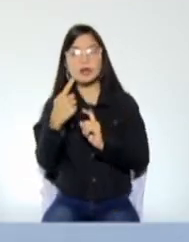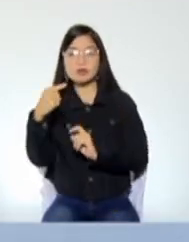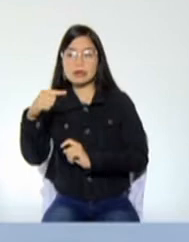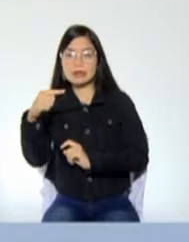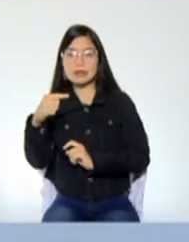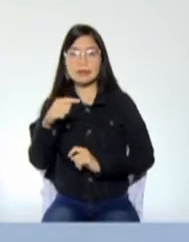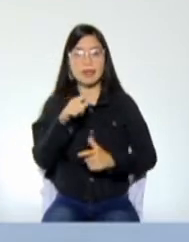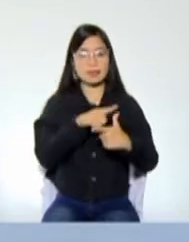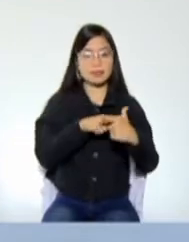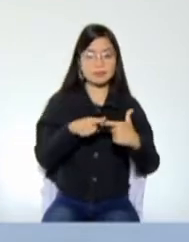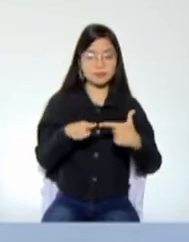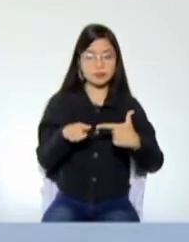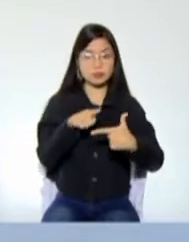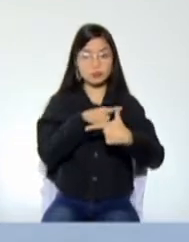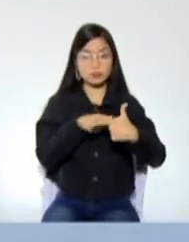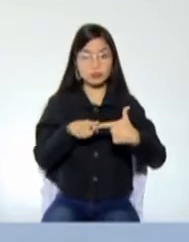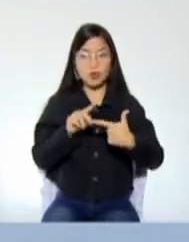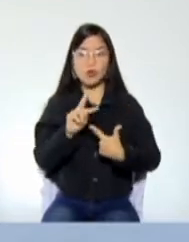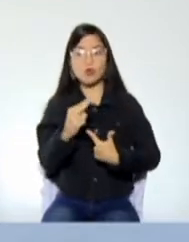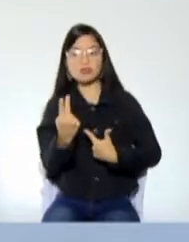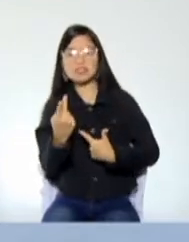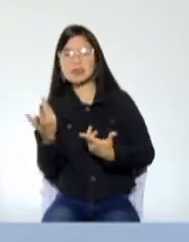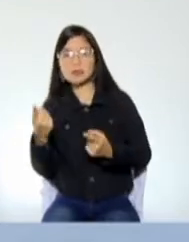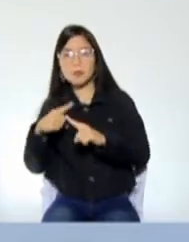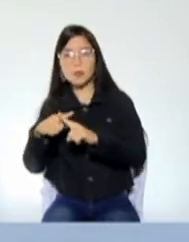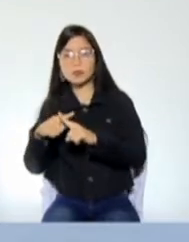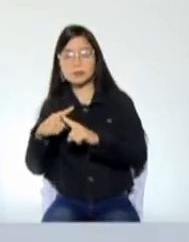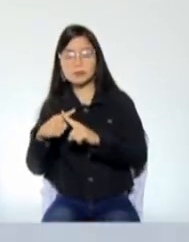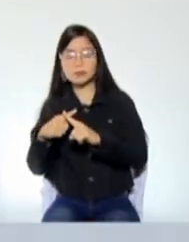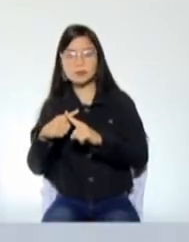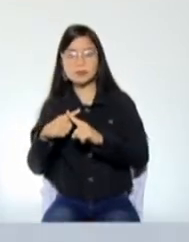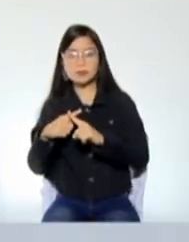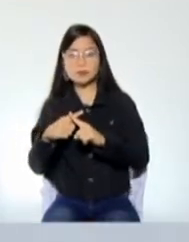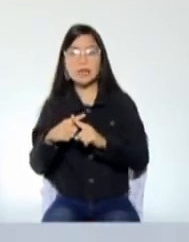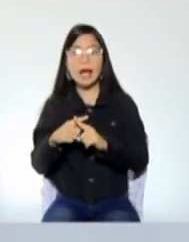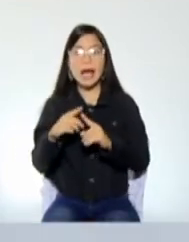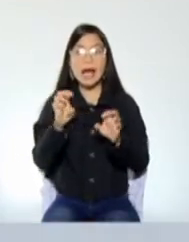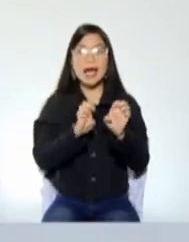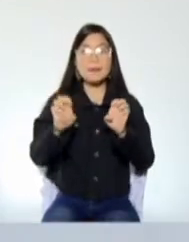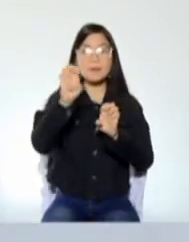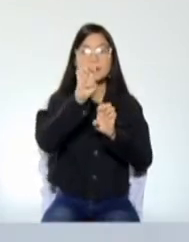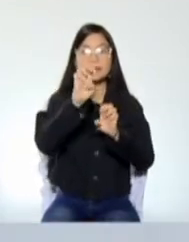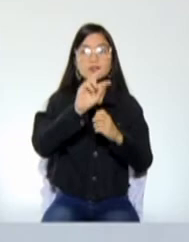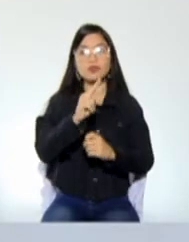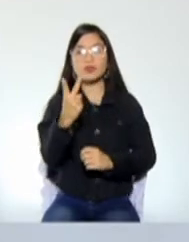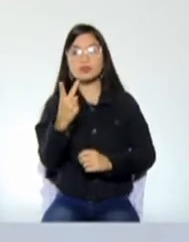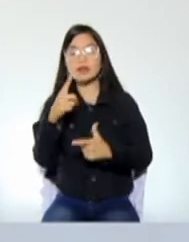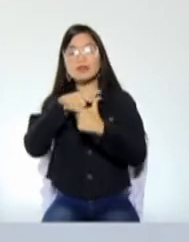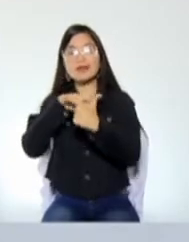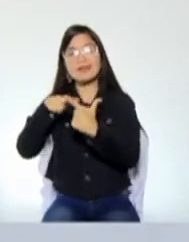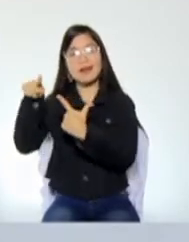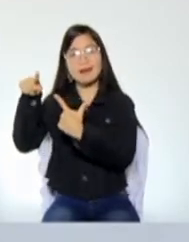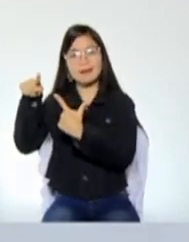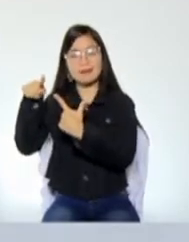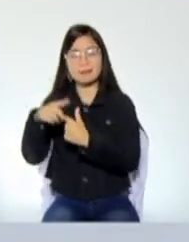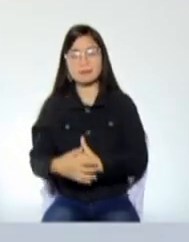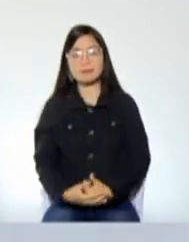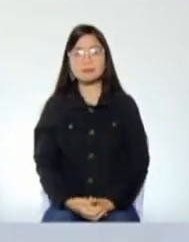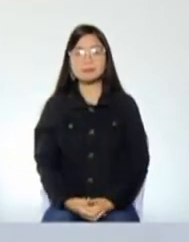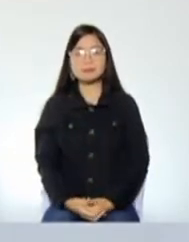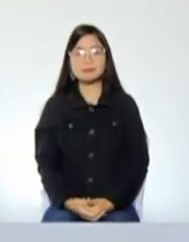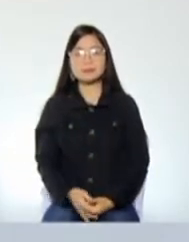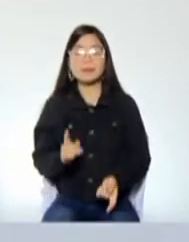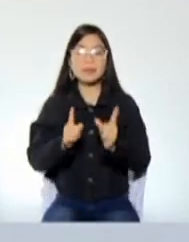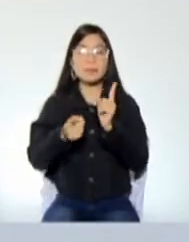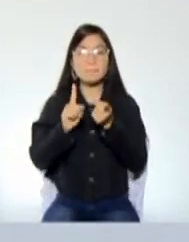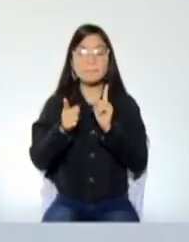una multiplicación, lo contrario a un exponente va a ser una raíz, de acuerdo al índice que tenga la raíz.